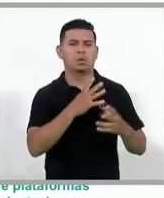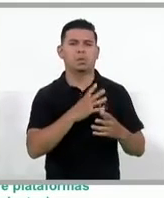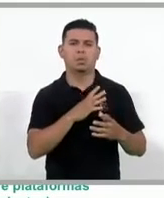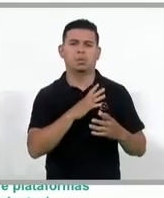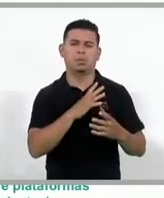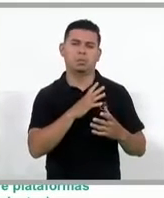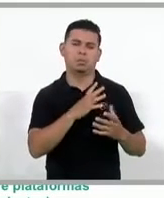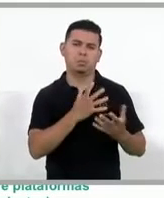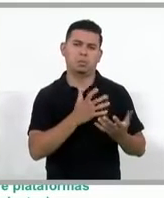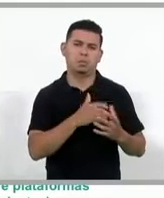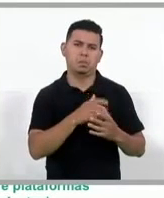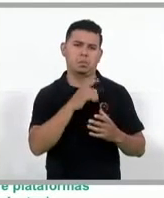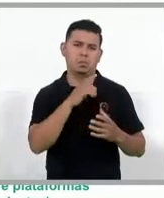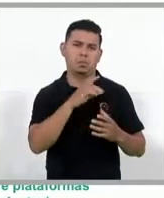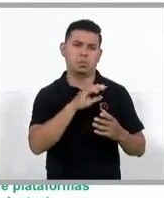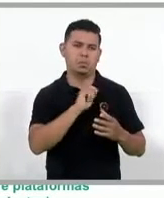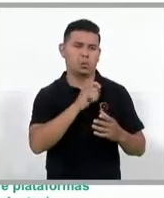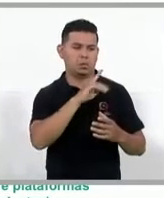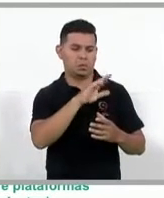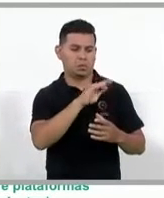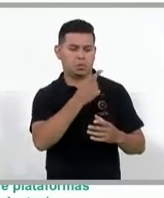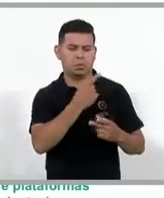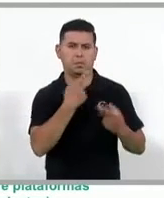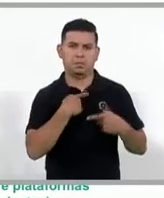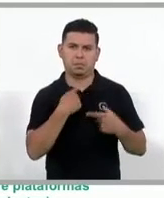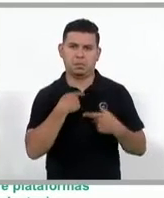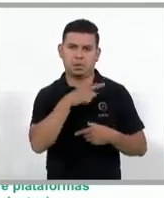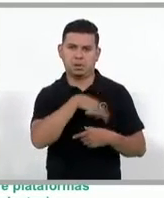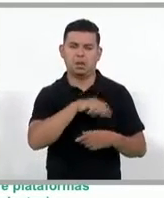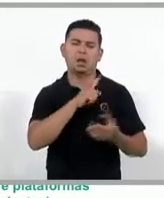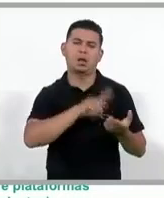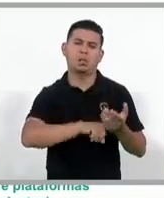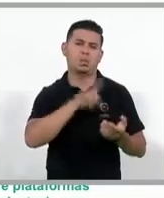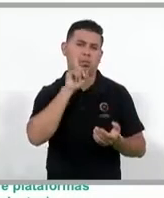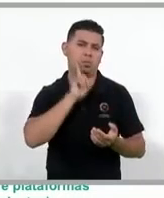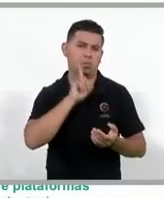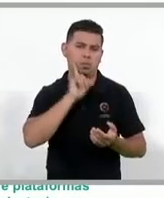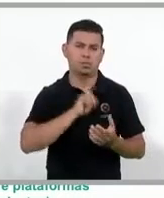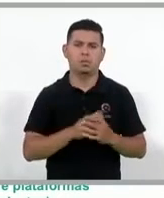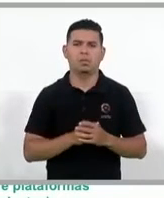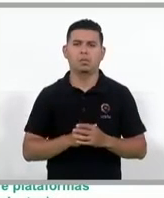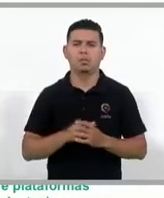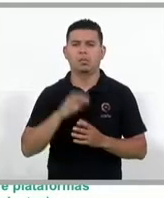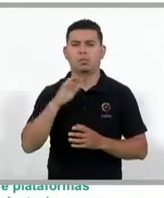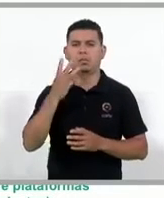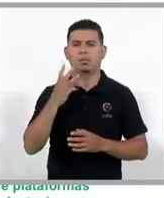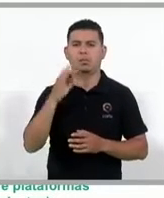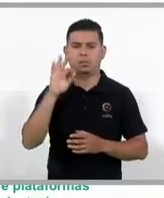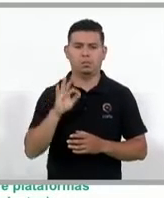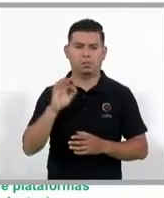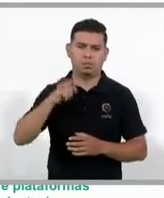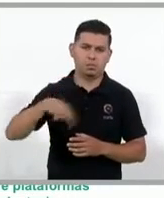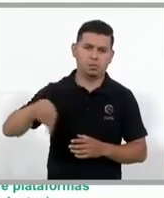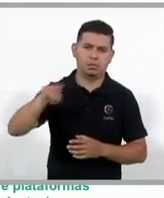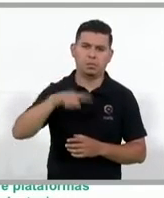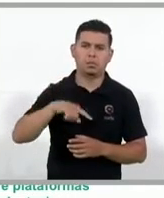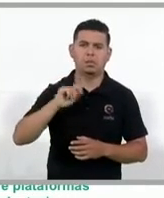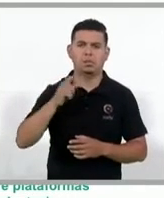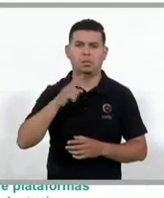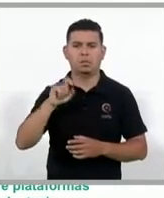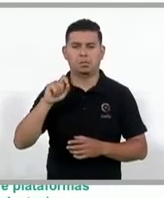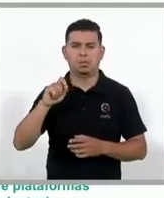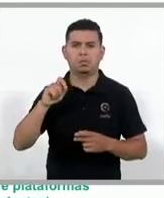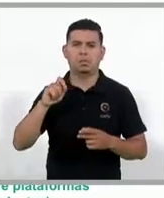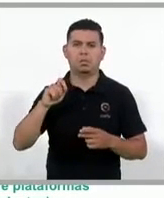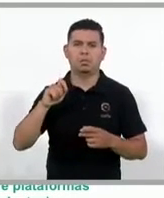restante 91 se han presentado en mujeres el 53 por ciento de los casos 120 se